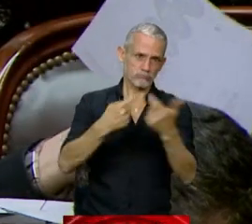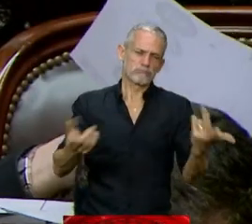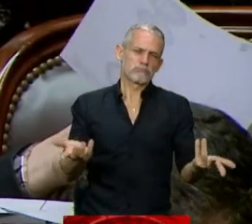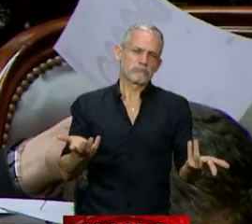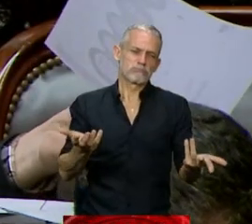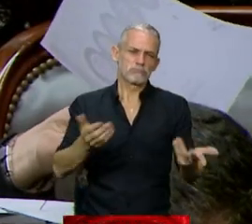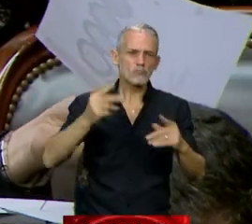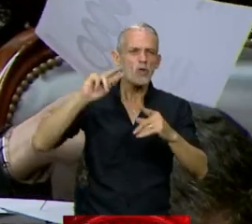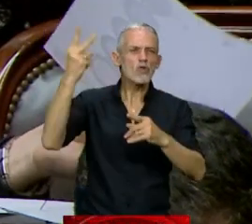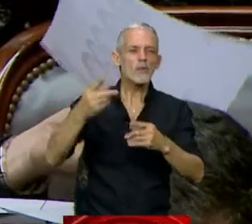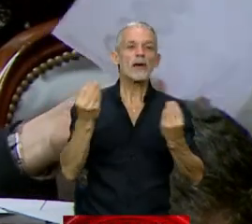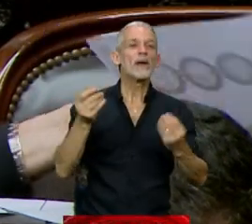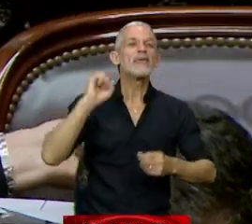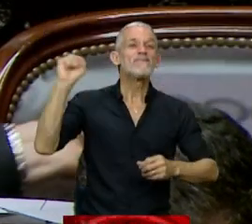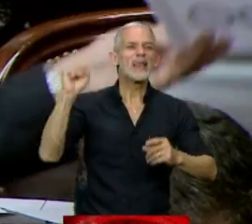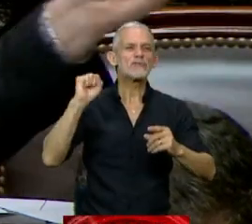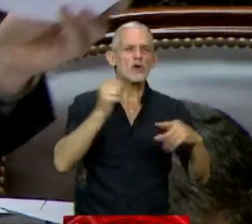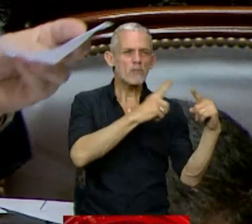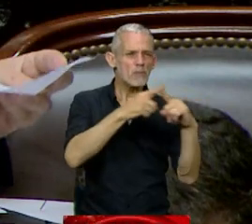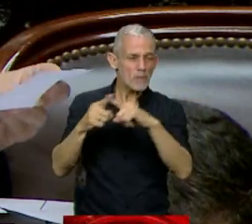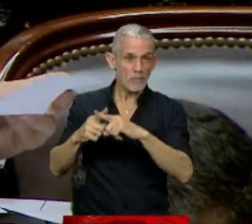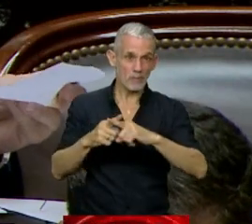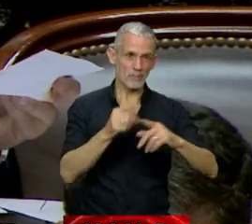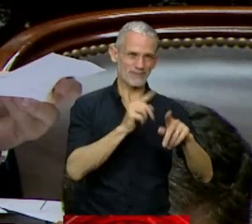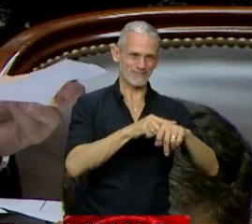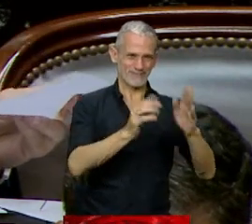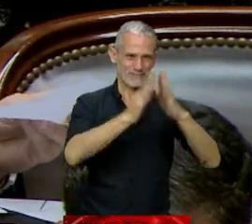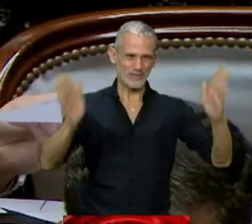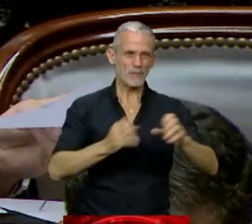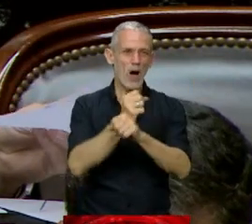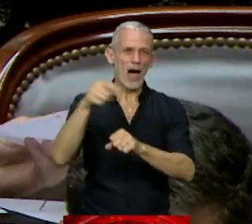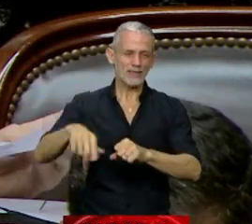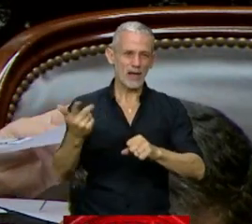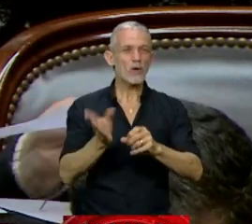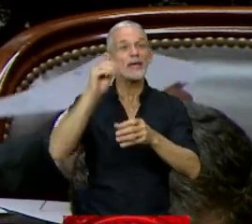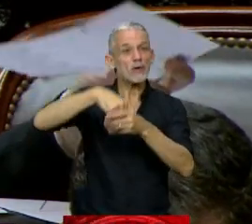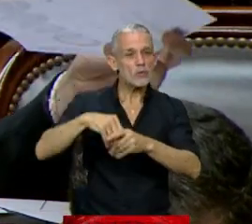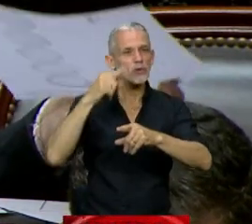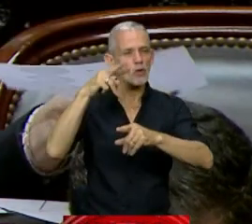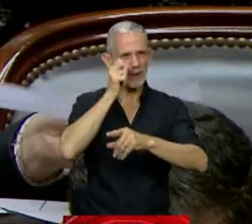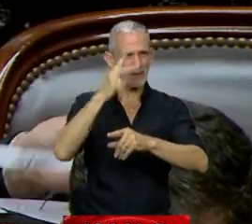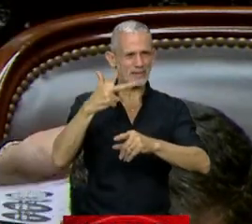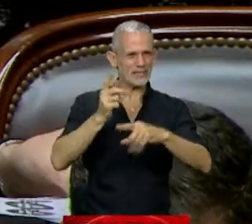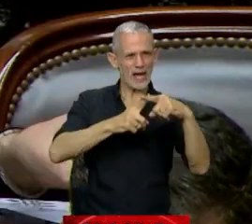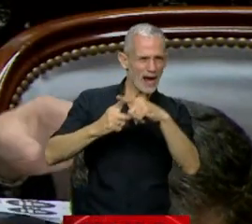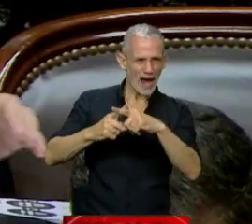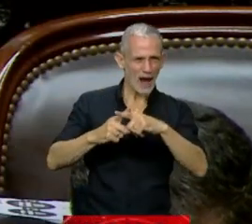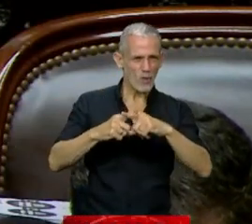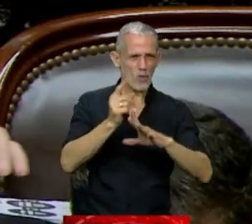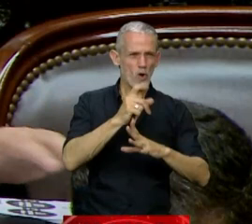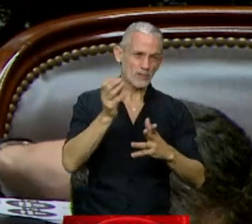Bastante más de 2 veces la inflación acumulada de todo ese periodo, inclusive 2023, el estimado en